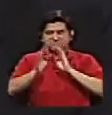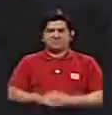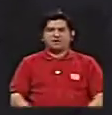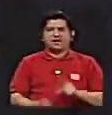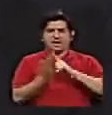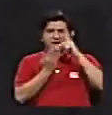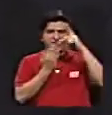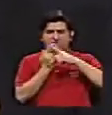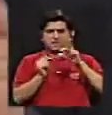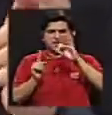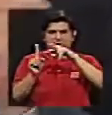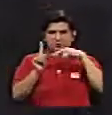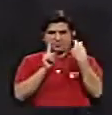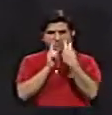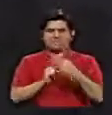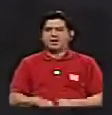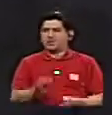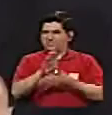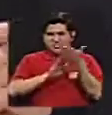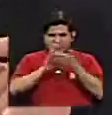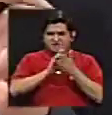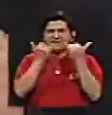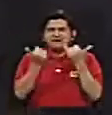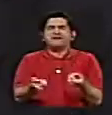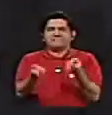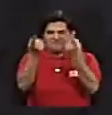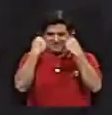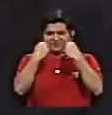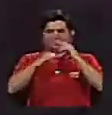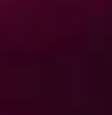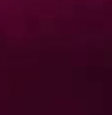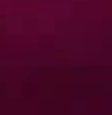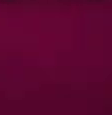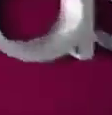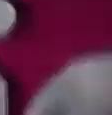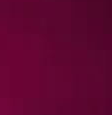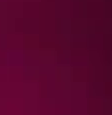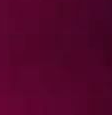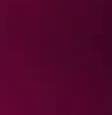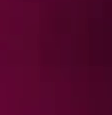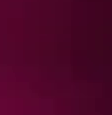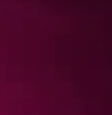programa Puntos de Vista. No se vaya, en un instante estamos de vuelta. Muchas gracias.